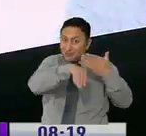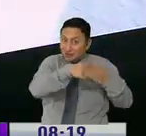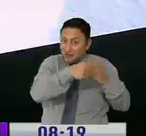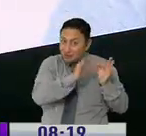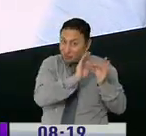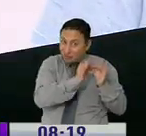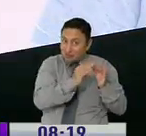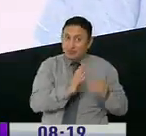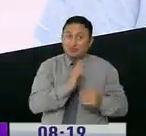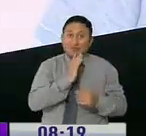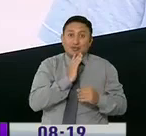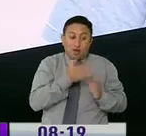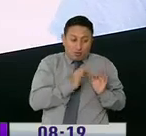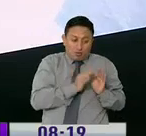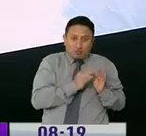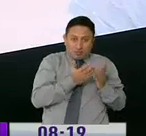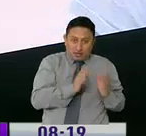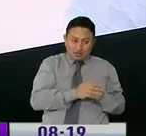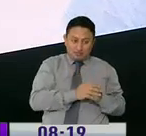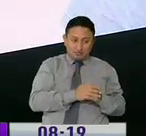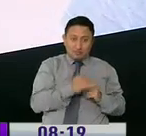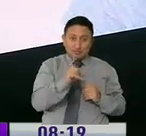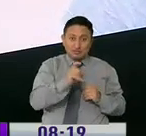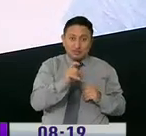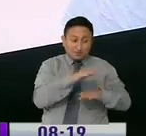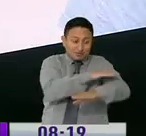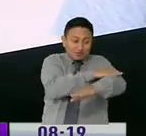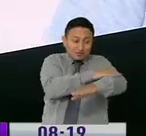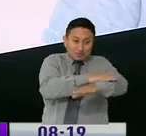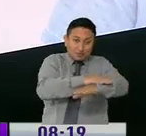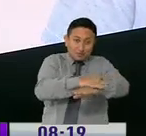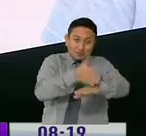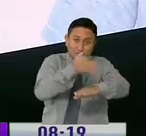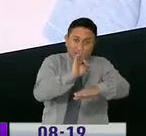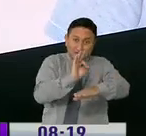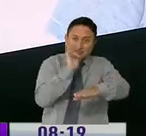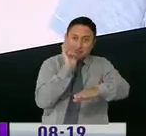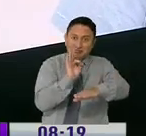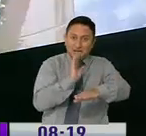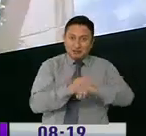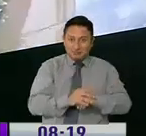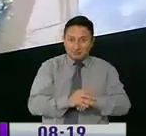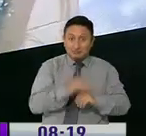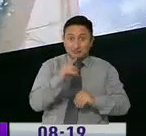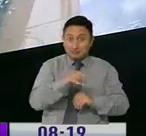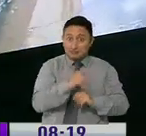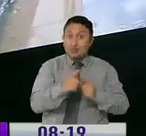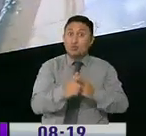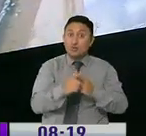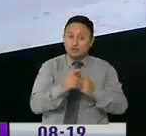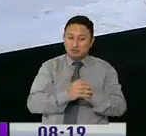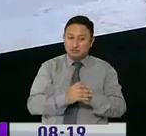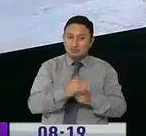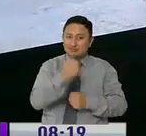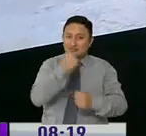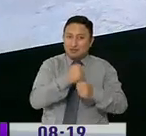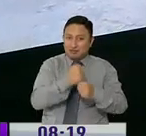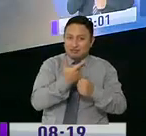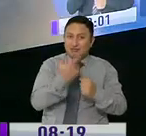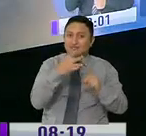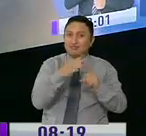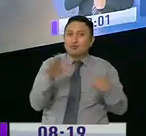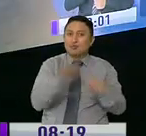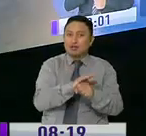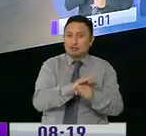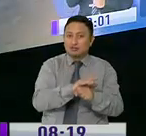fuga de agua, pero necesitamos que de una vez se pavimente, se arregle y que esté en perfectas condiciones. Eso yo llamo urgencia. Para mí el trabajo tiene que ser integral. O